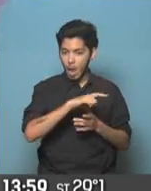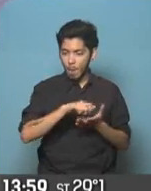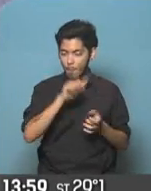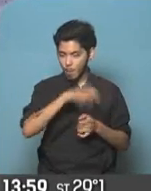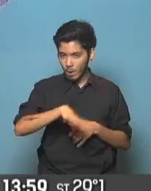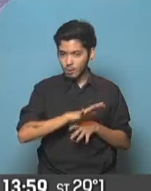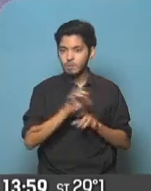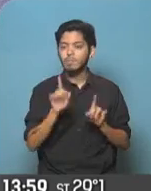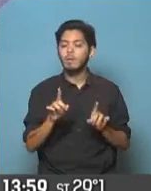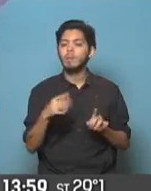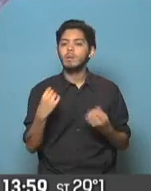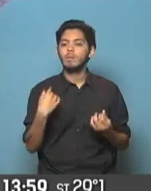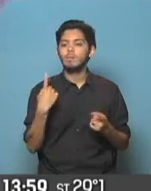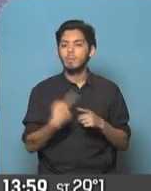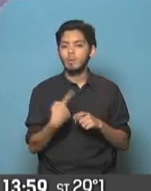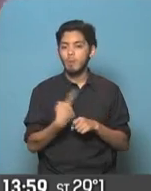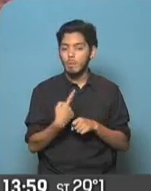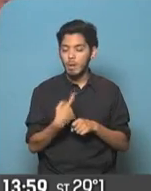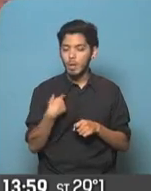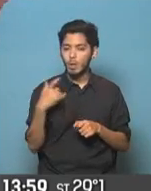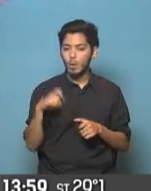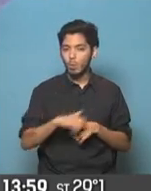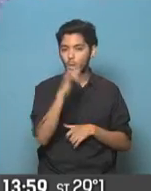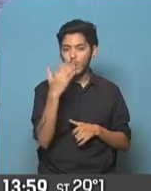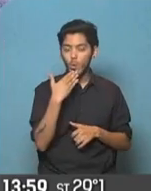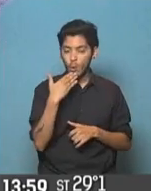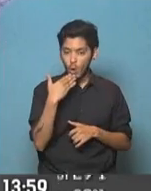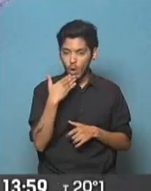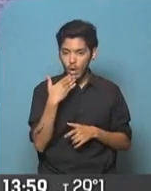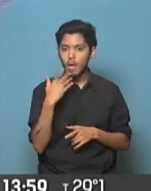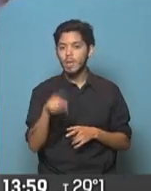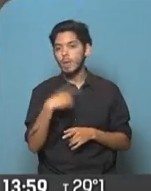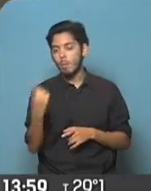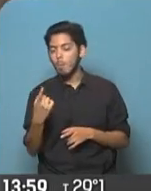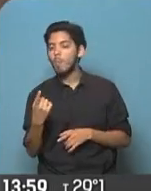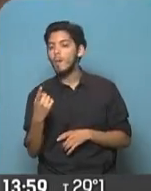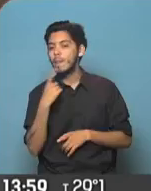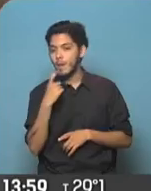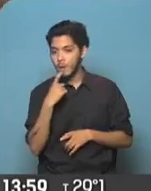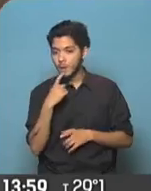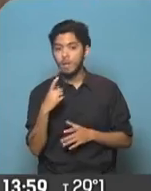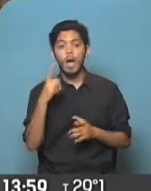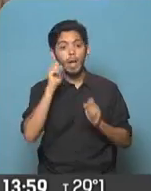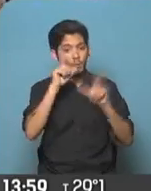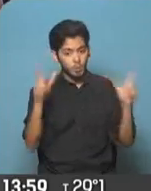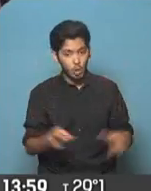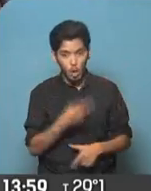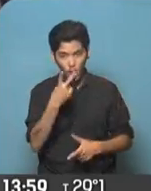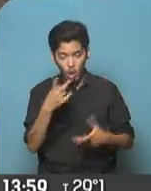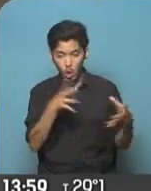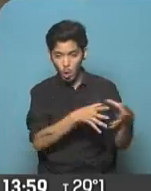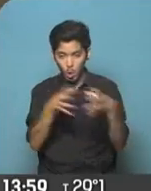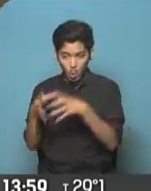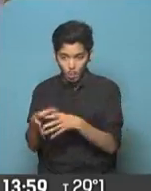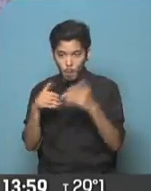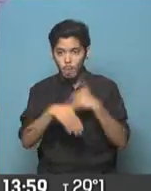estar llegando primeros de boca vuelos charter a 2 después de las 5 de la tarde el de ribéry atención se anunció que ambos planteles para